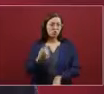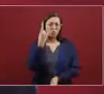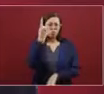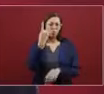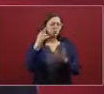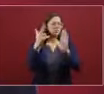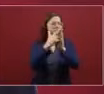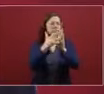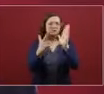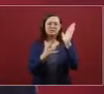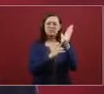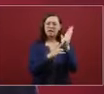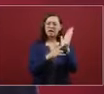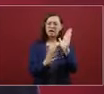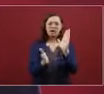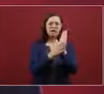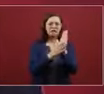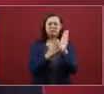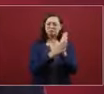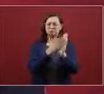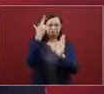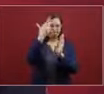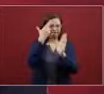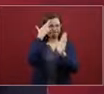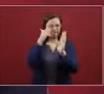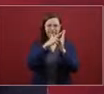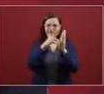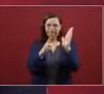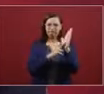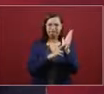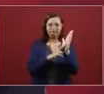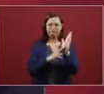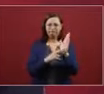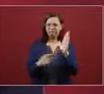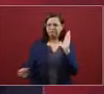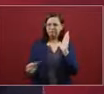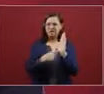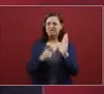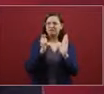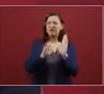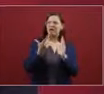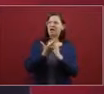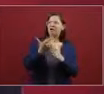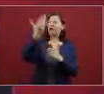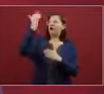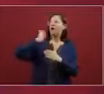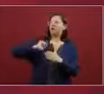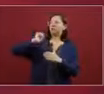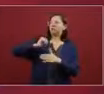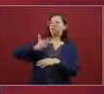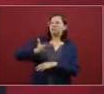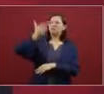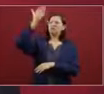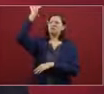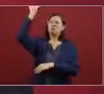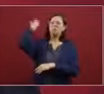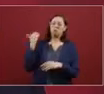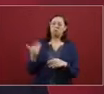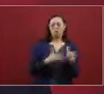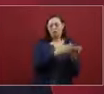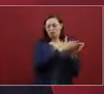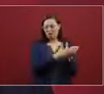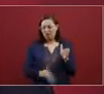que se utilizaba en la época liberal, una frase atribuida